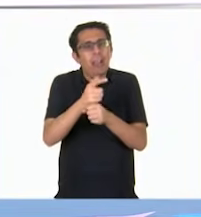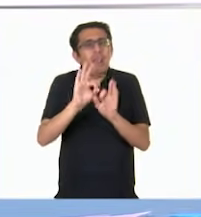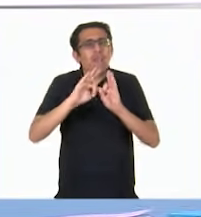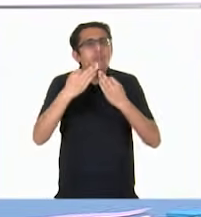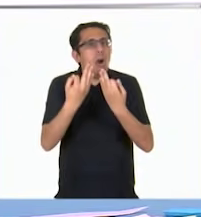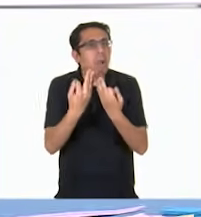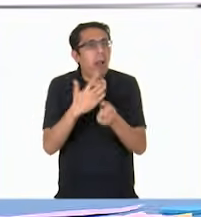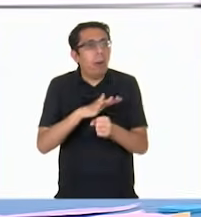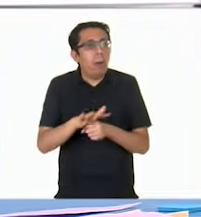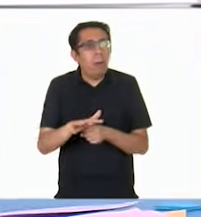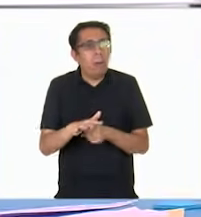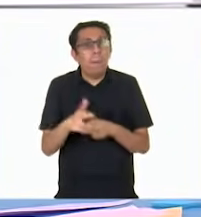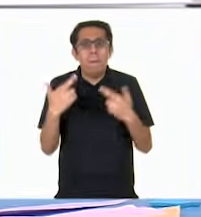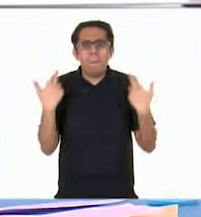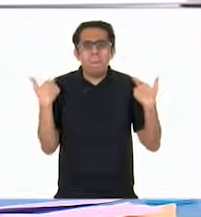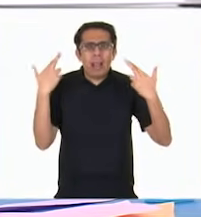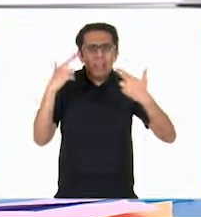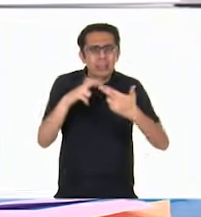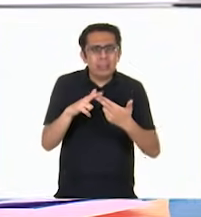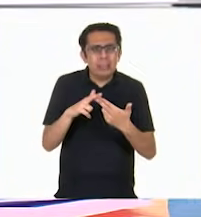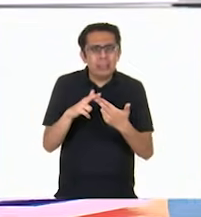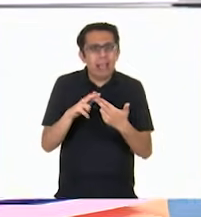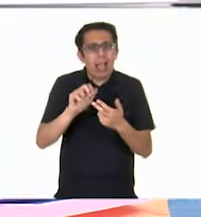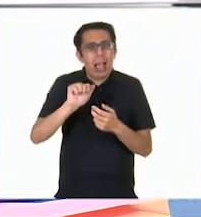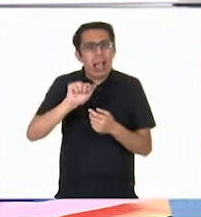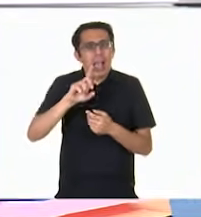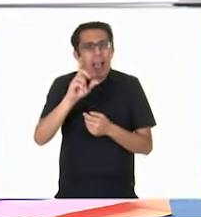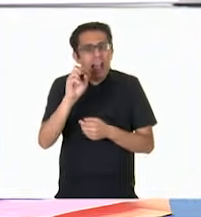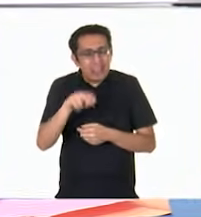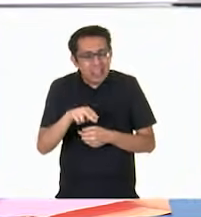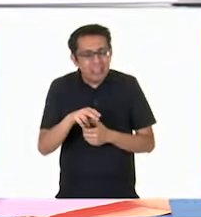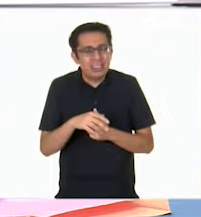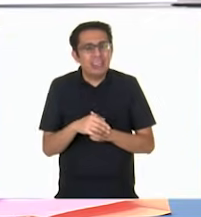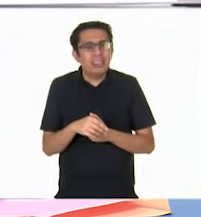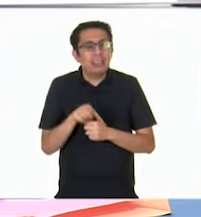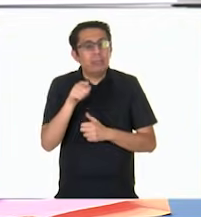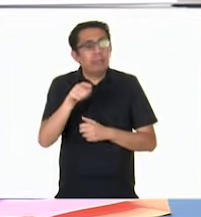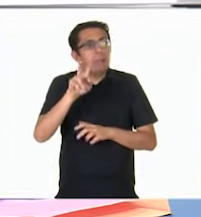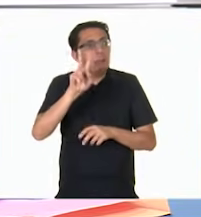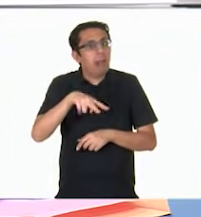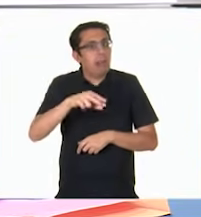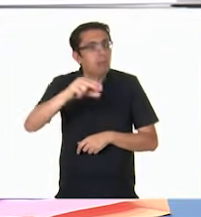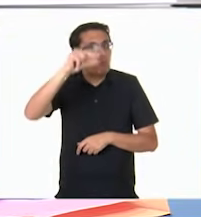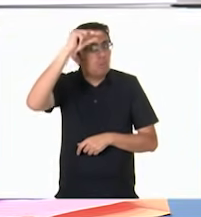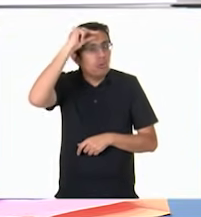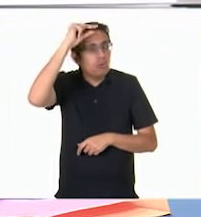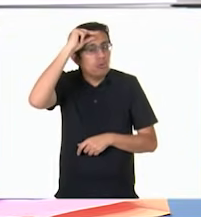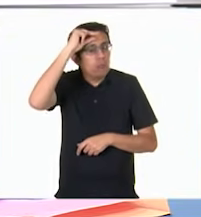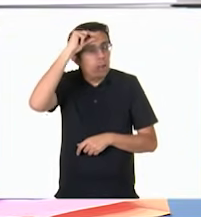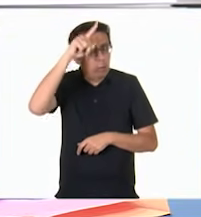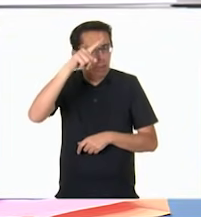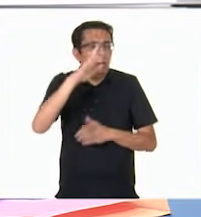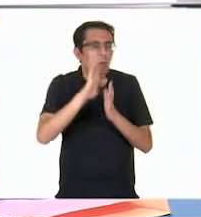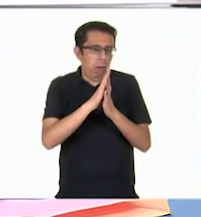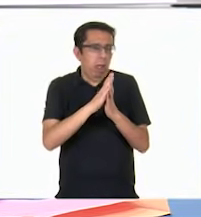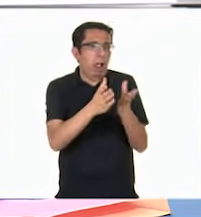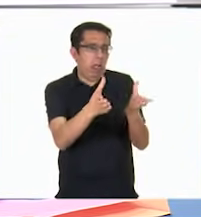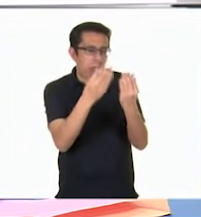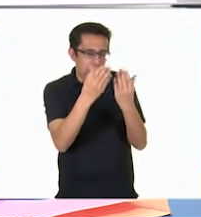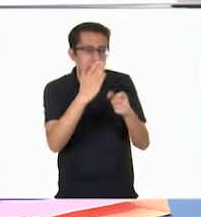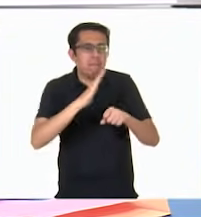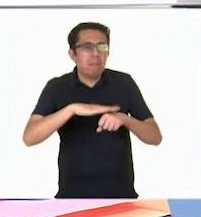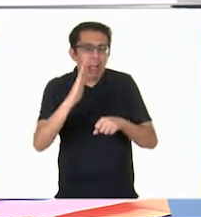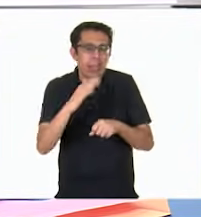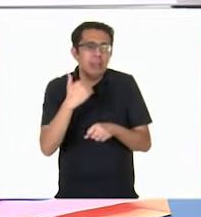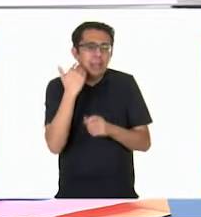se trataba. profe Adrán. Profe Adán. Qué inteligente es usted. ¿Me pasa tantita de su sabiduría? Por favor,